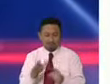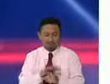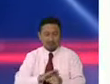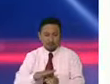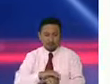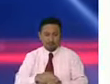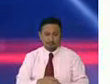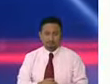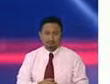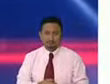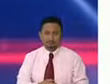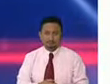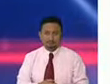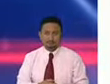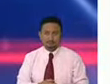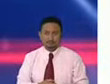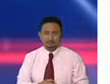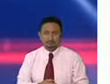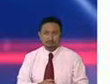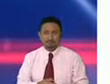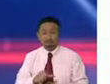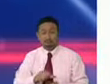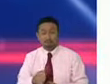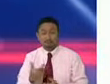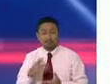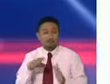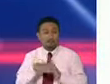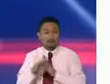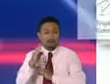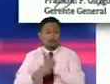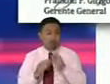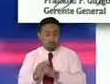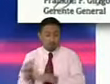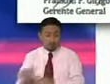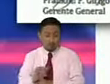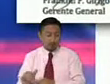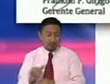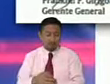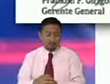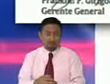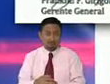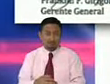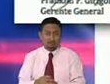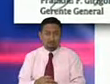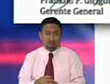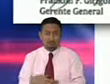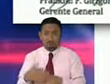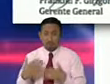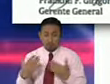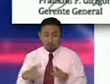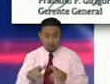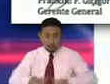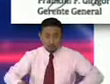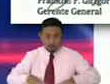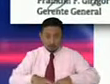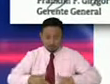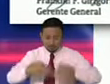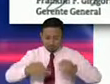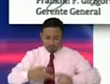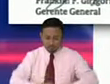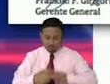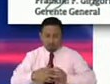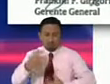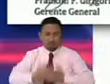y abusado de manera dolosa, como decenas de instituciones financieras en el mundo. Además que iniciará en cualquier jurisdicción las acciones legales